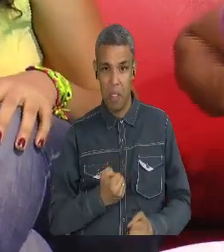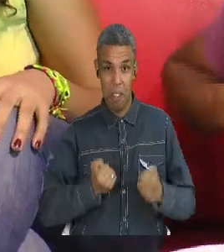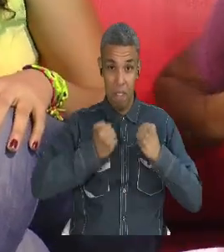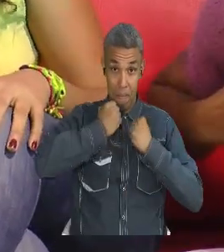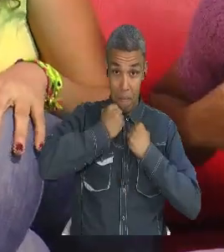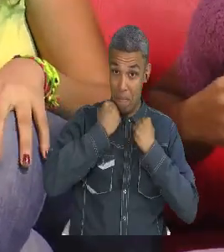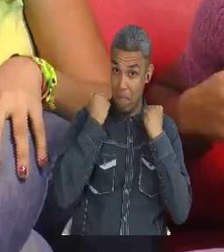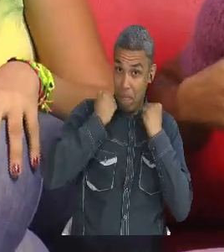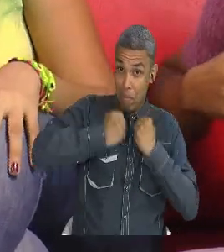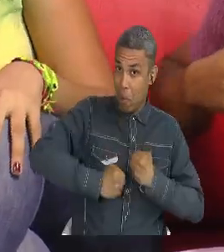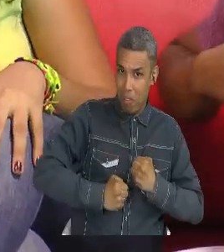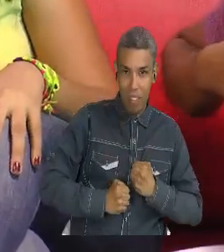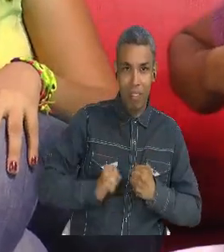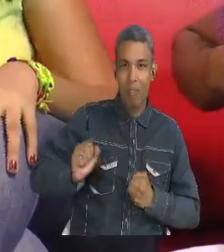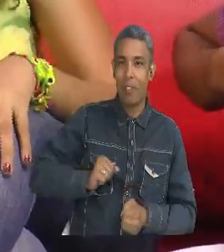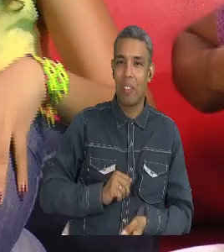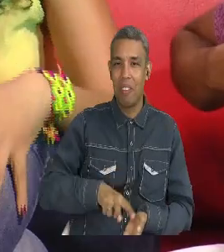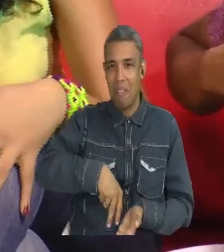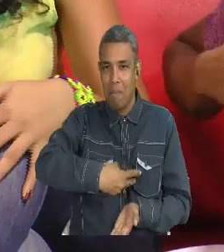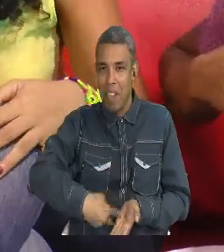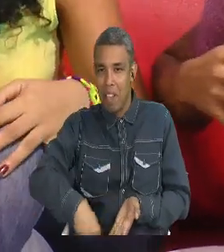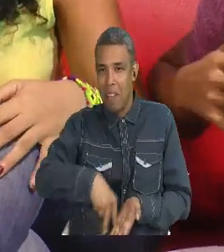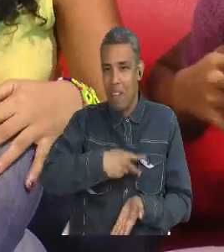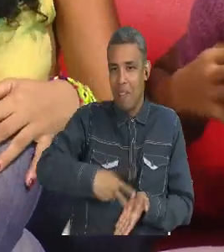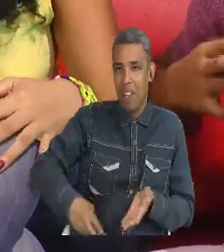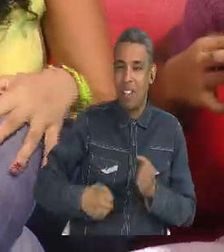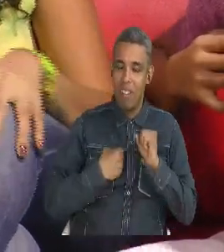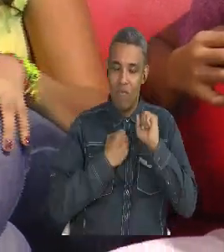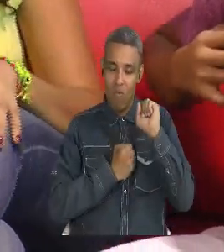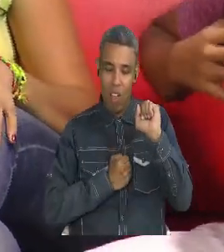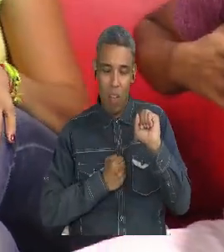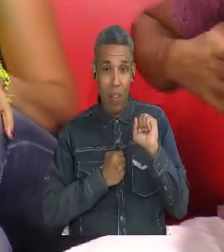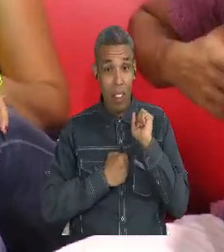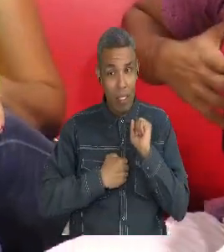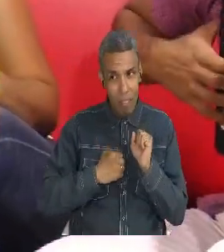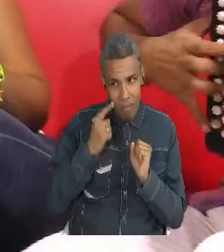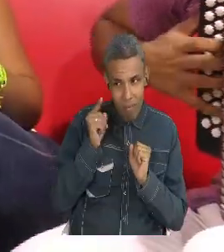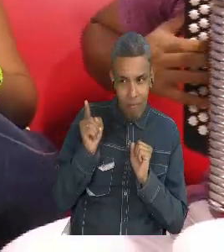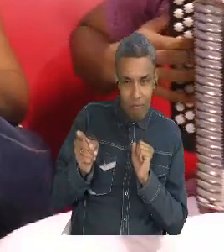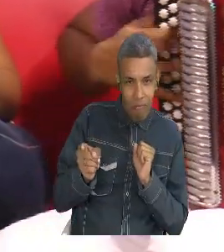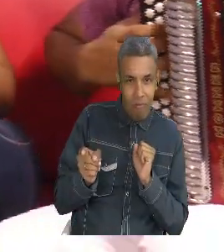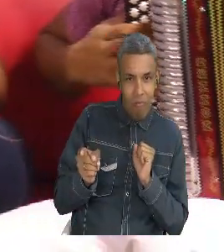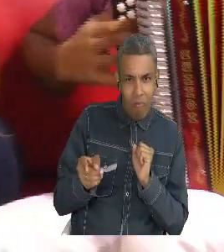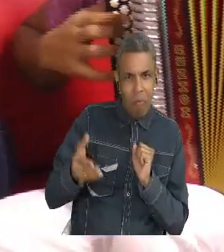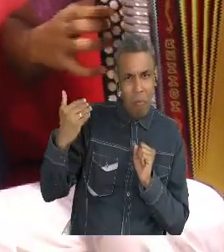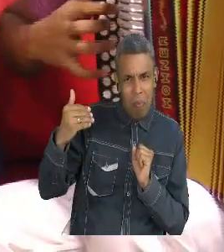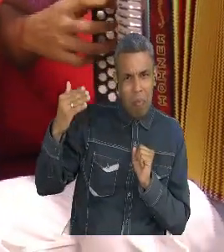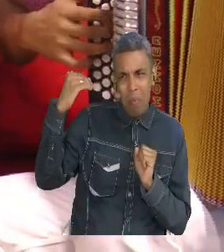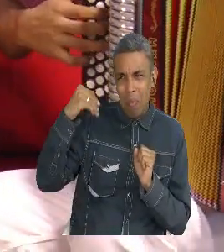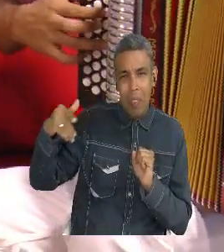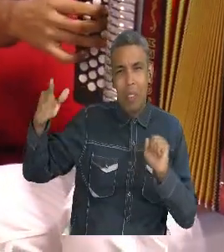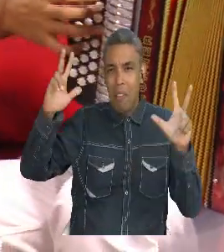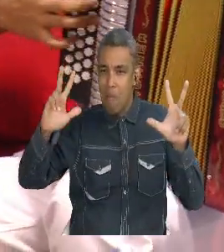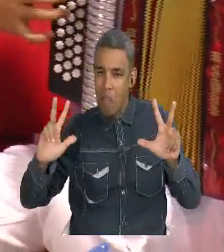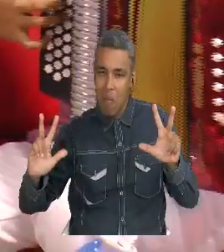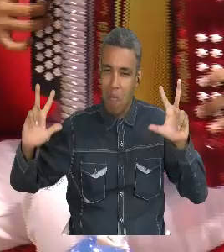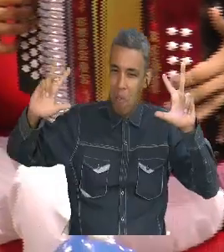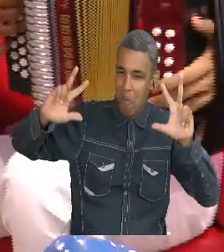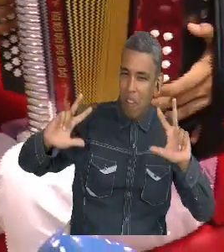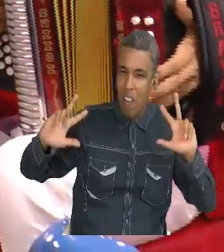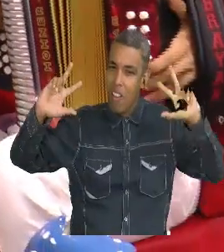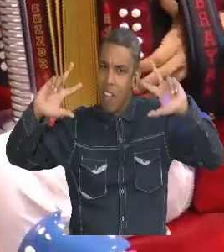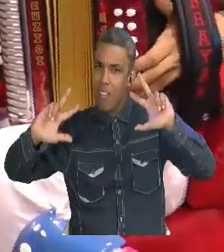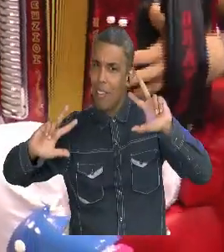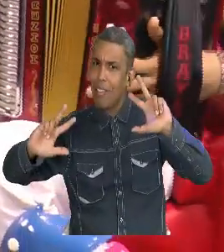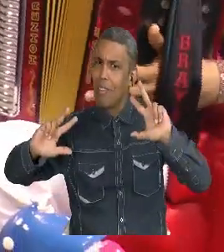baila vallenato, porque anteriormente bailaba, era un ritmo raro, y era